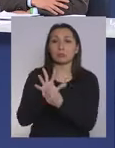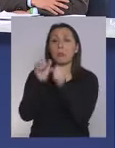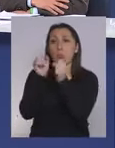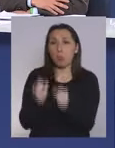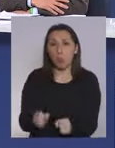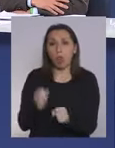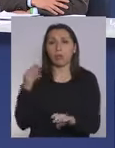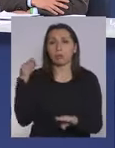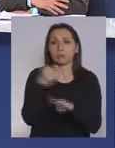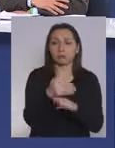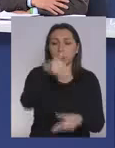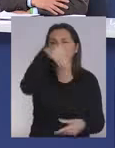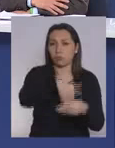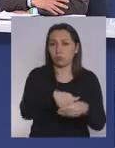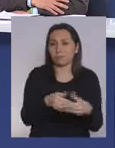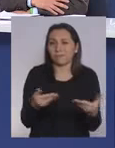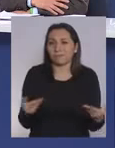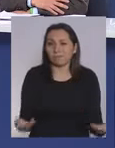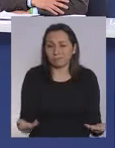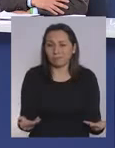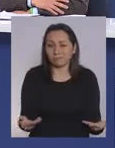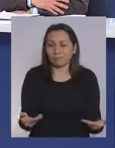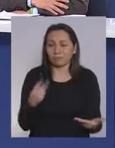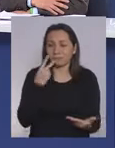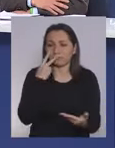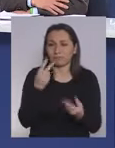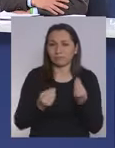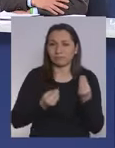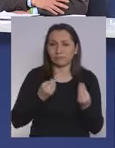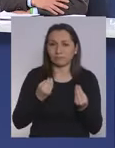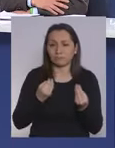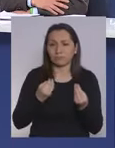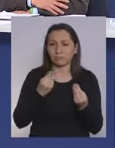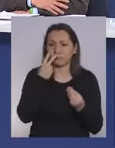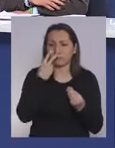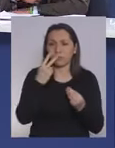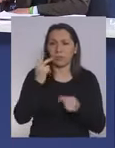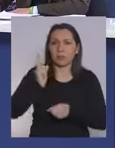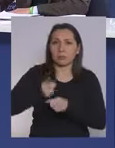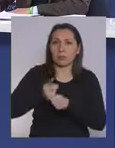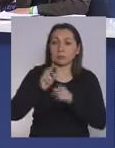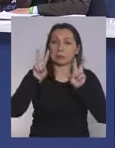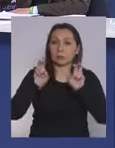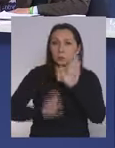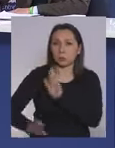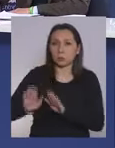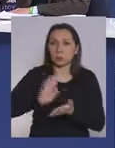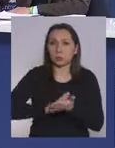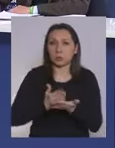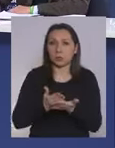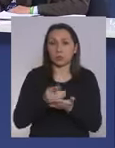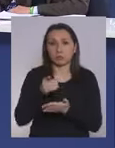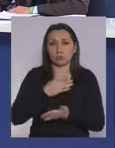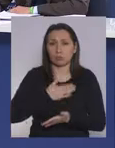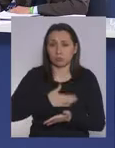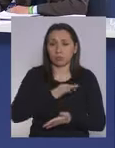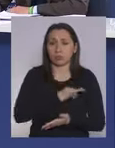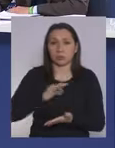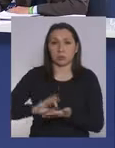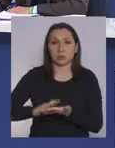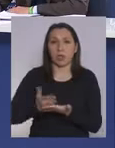puedan votar lo que va quedando finalmente es una medida sanitaria extraordinaria está dispuesto el ministerio